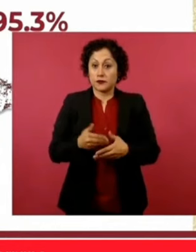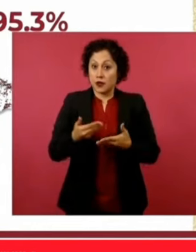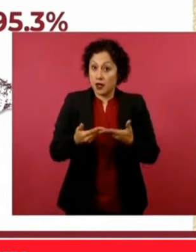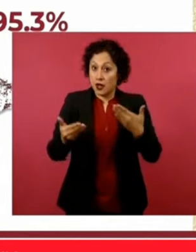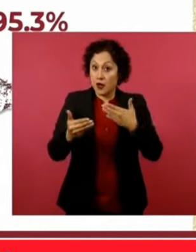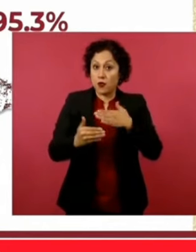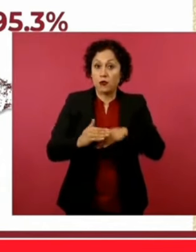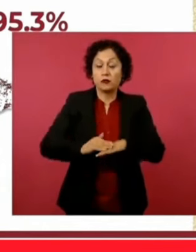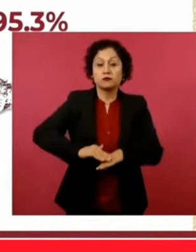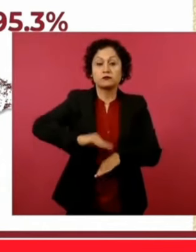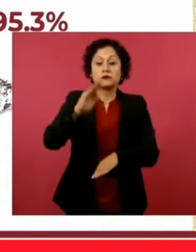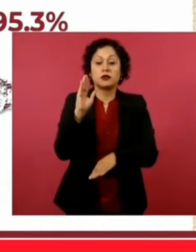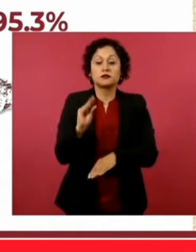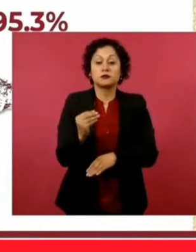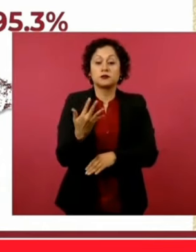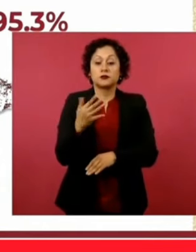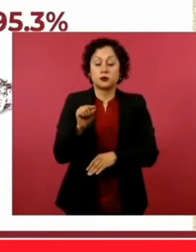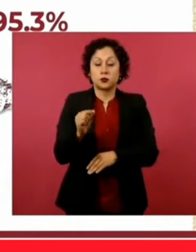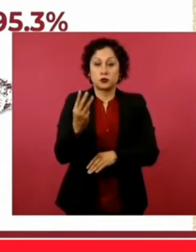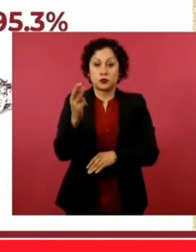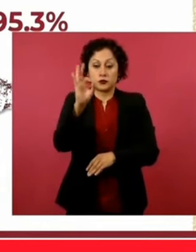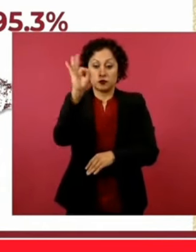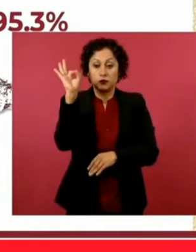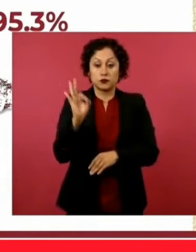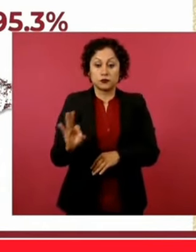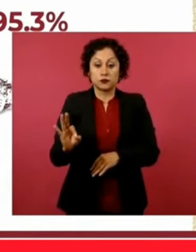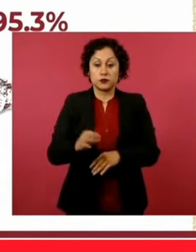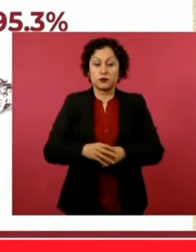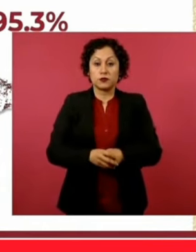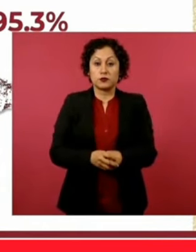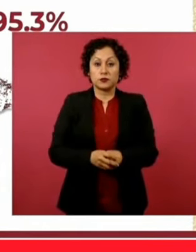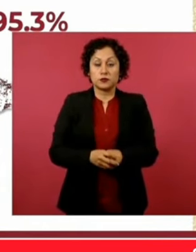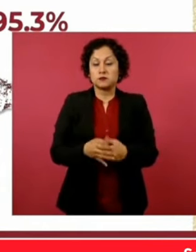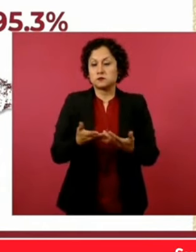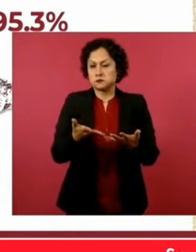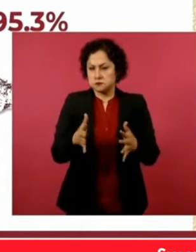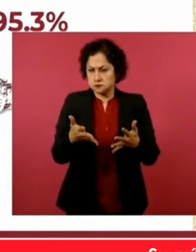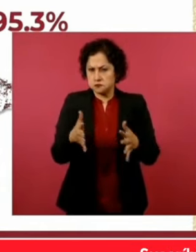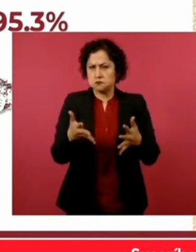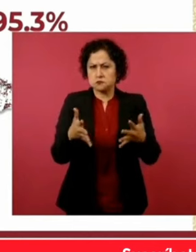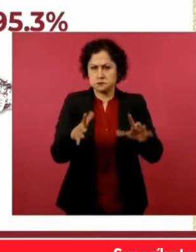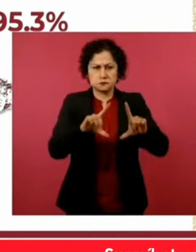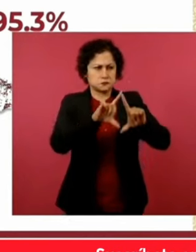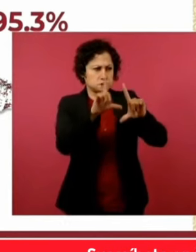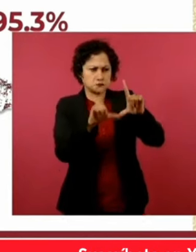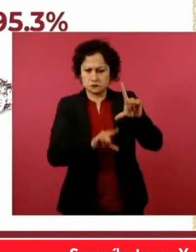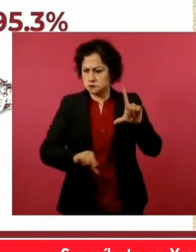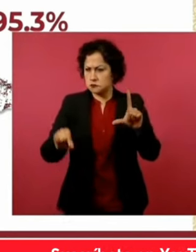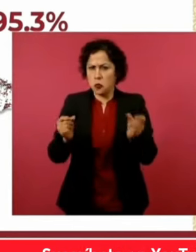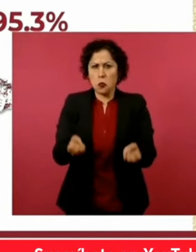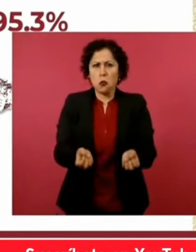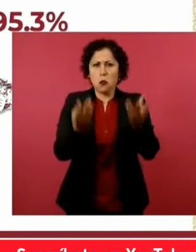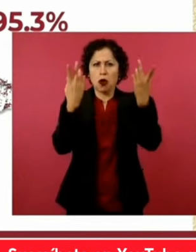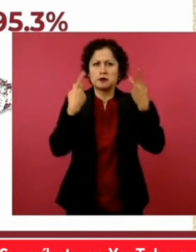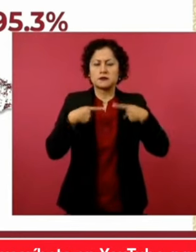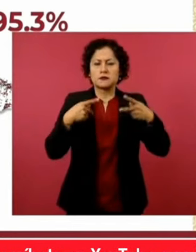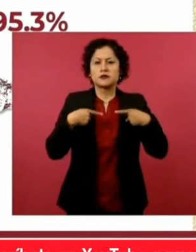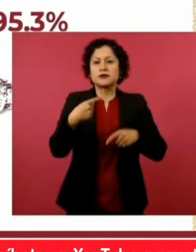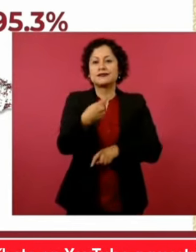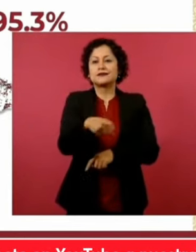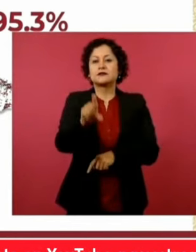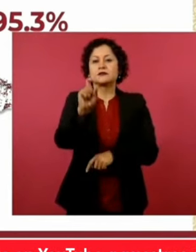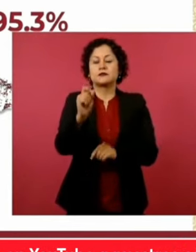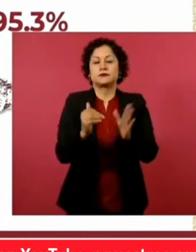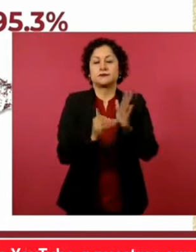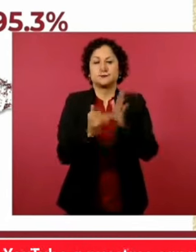del 95.3%, que equivale aproximadamente en términos poblacionales a una cobertura de 120 millones de